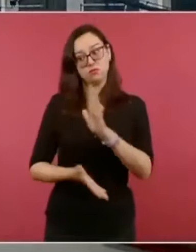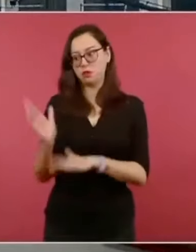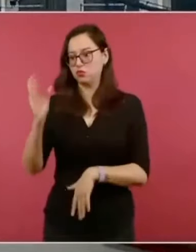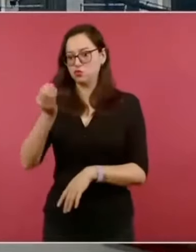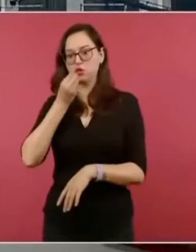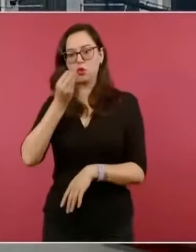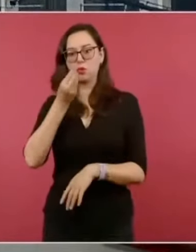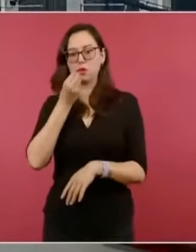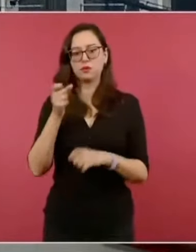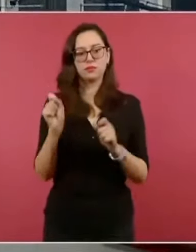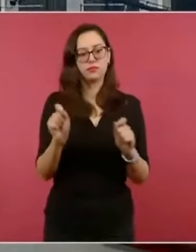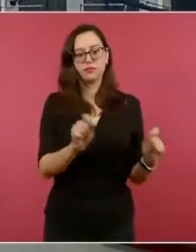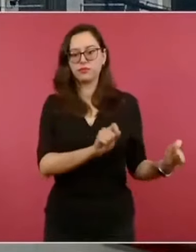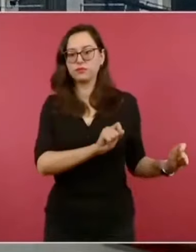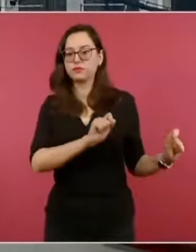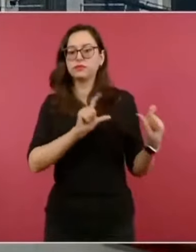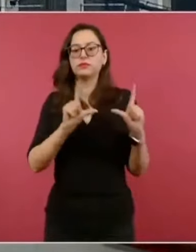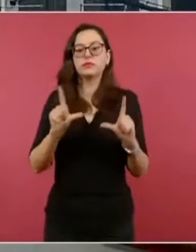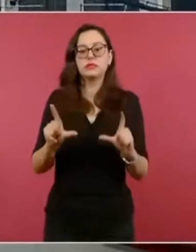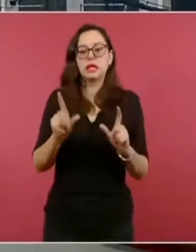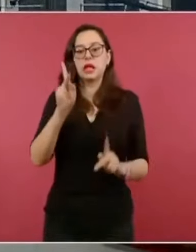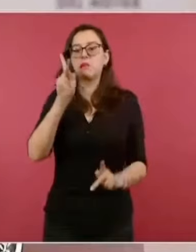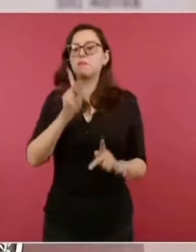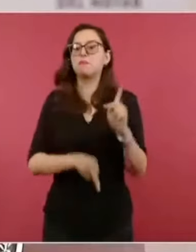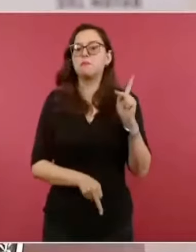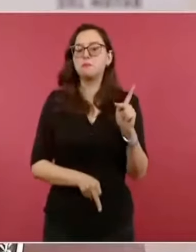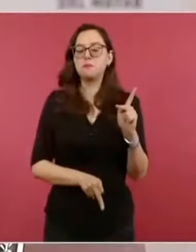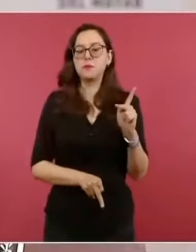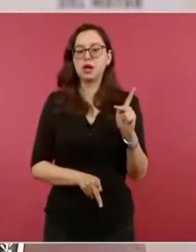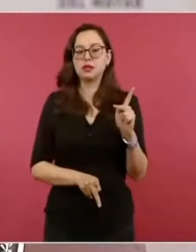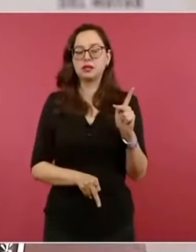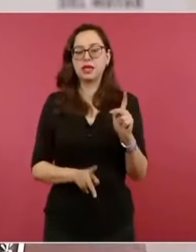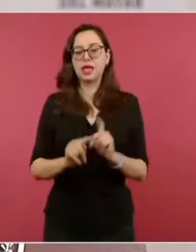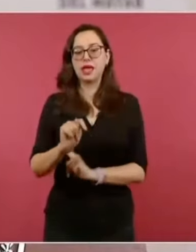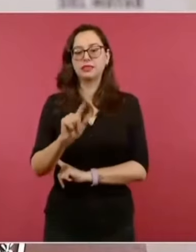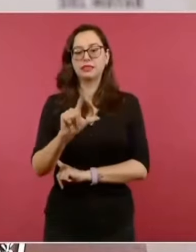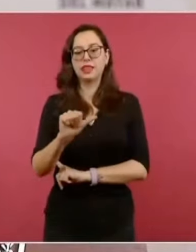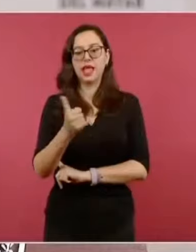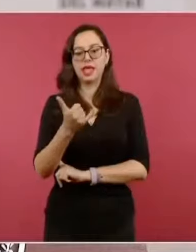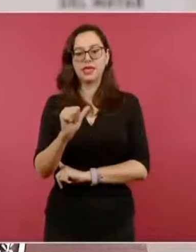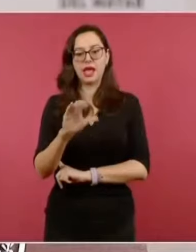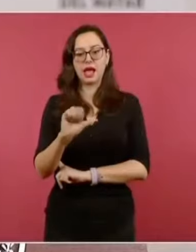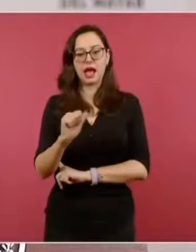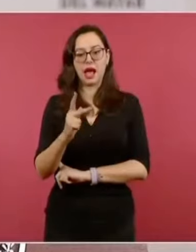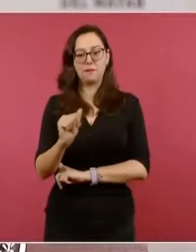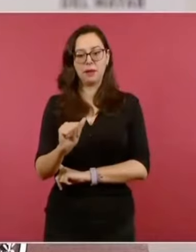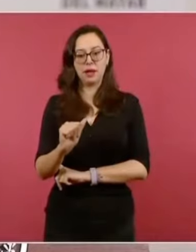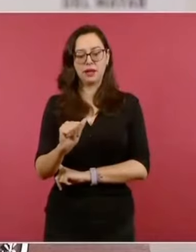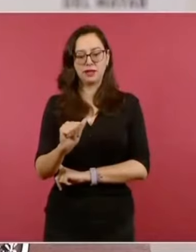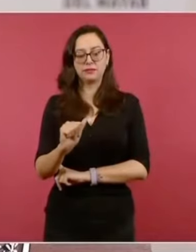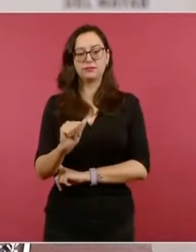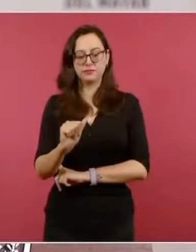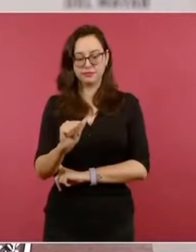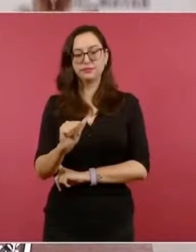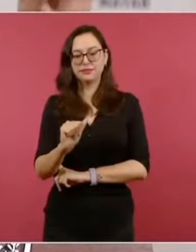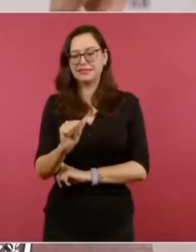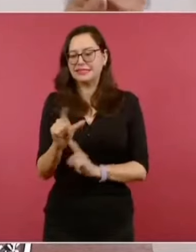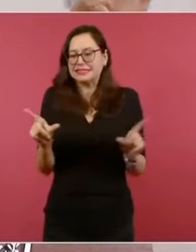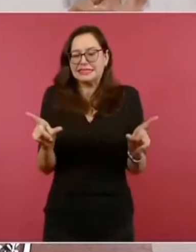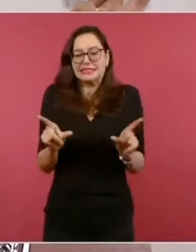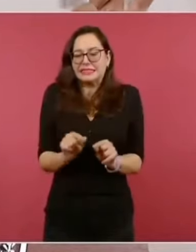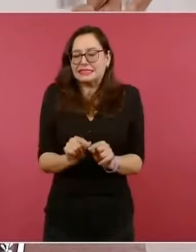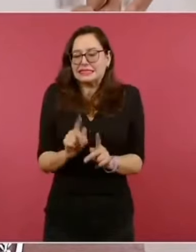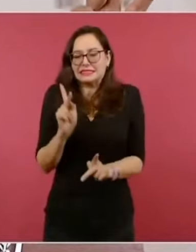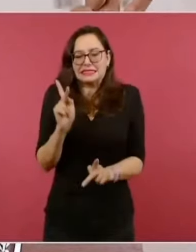nada más así poquitito de tray acapa la Sí nada